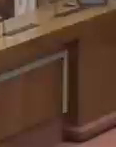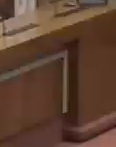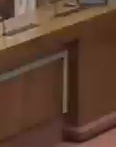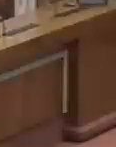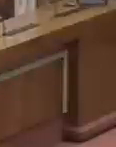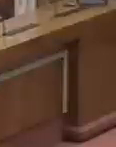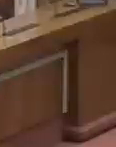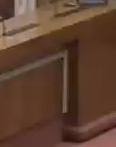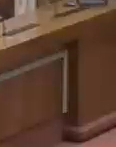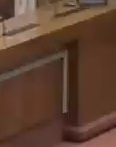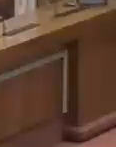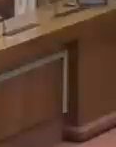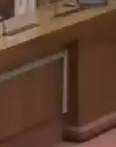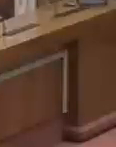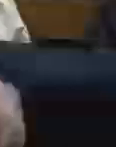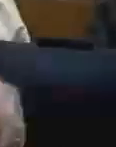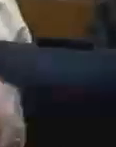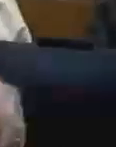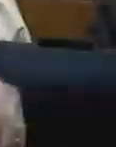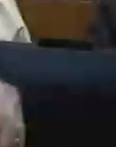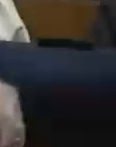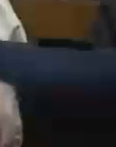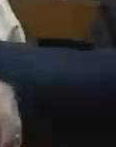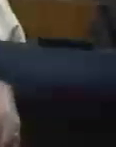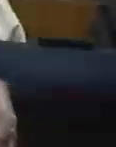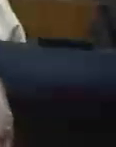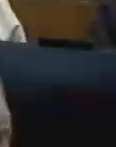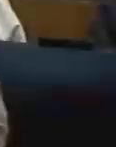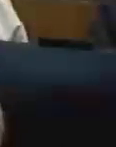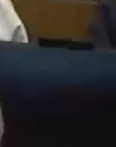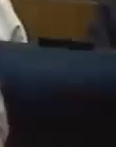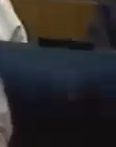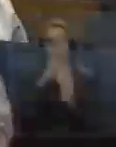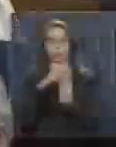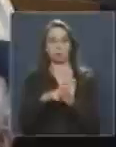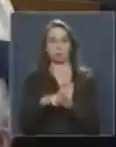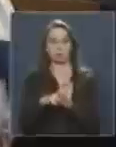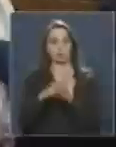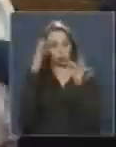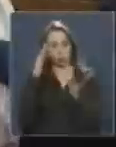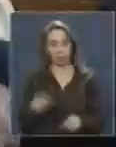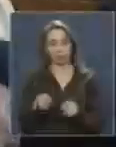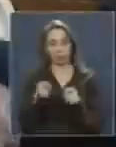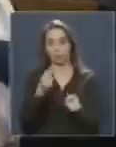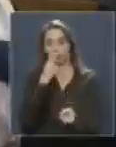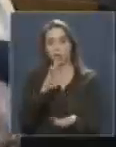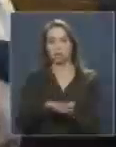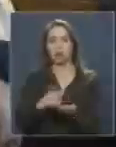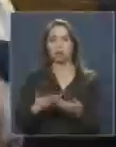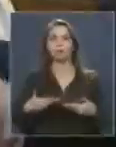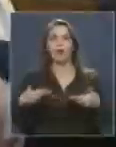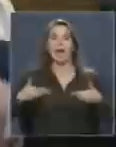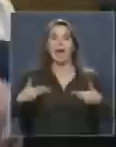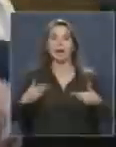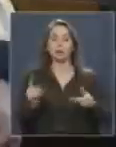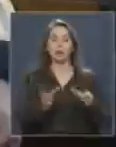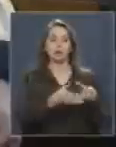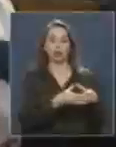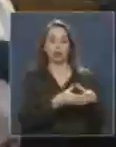presidente. La presentación de este luego proyecto silencio, de resolución da cuenta del estado de ánimo de un